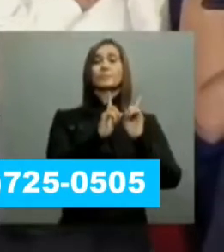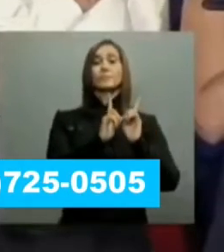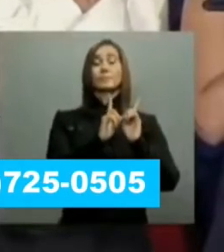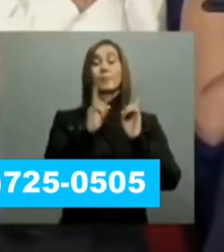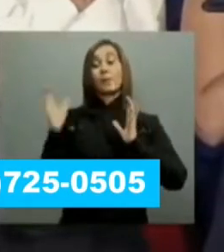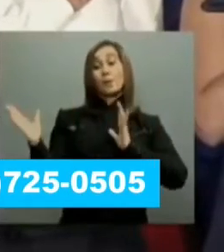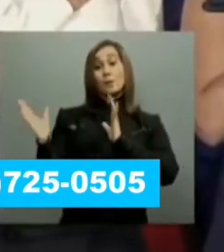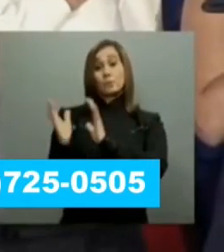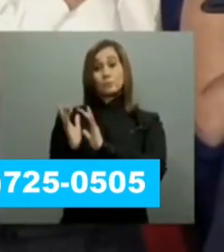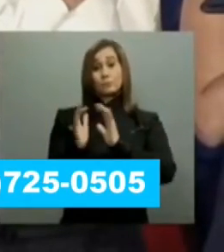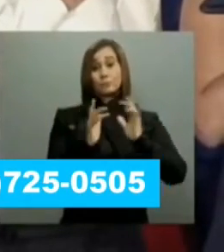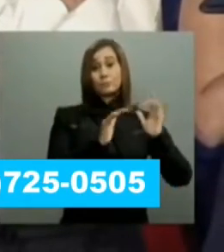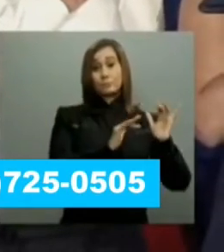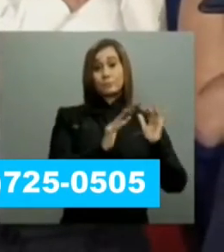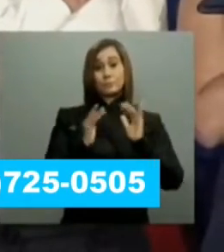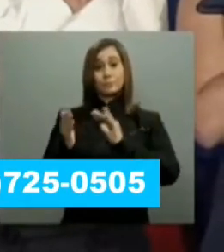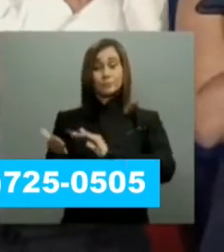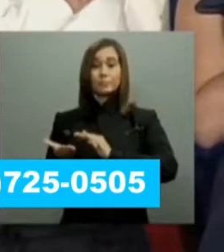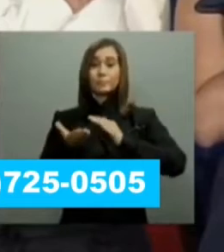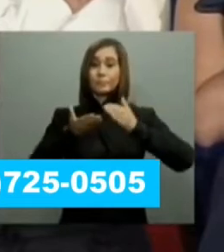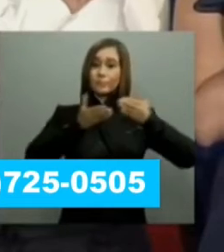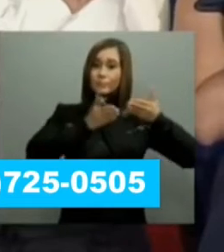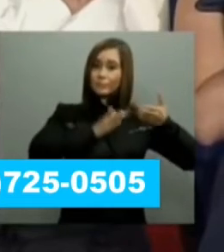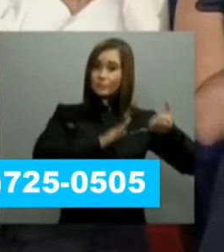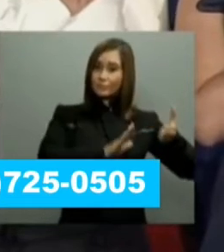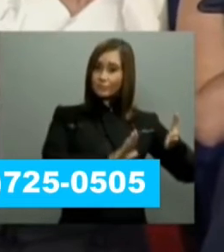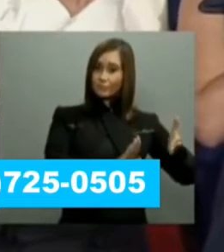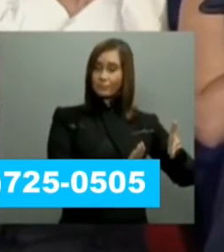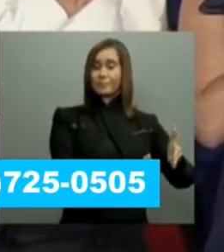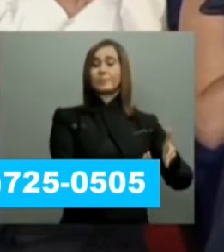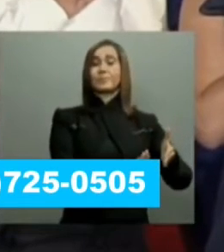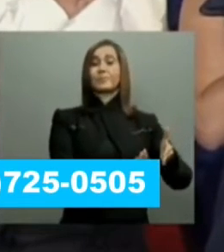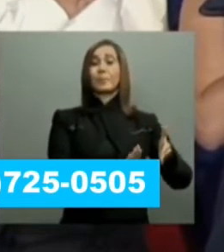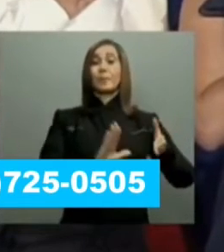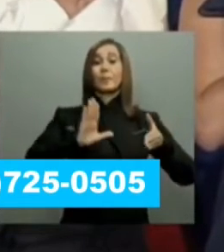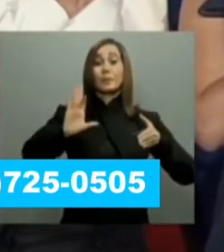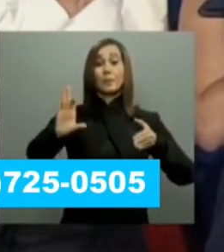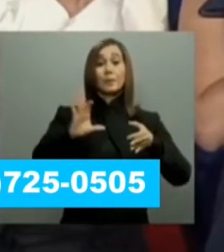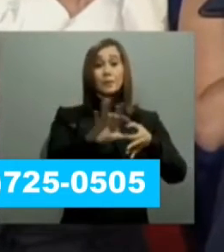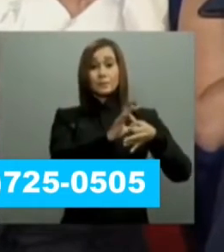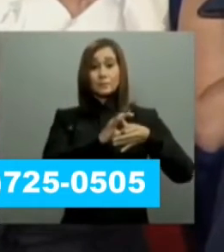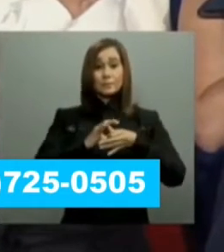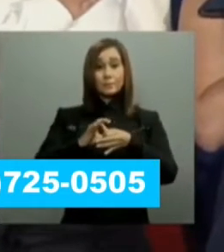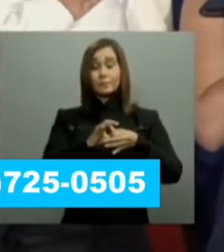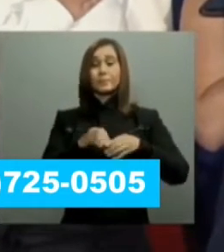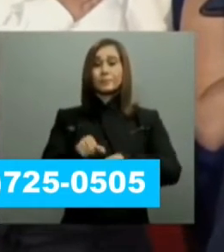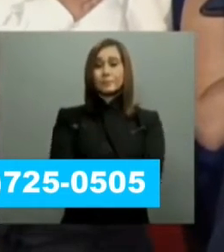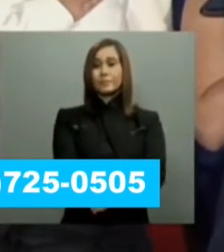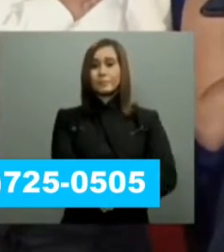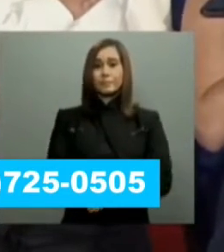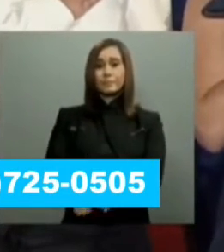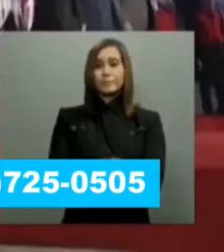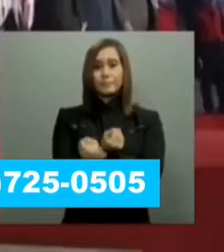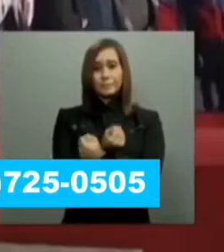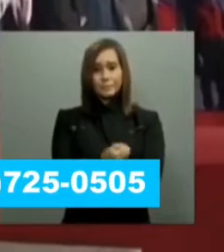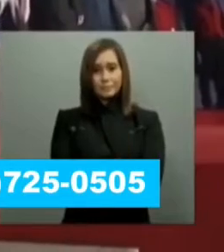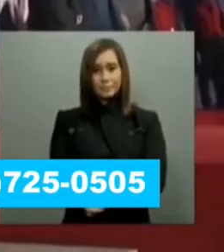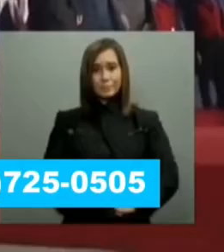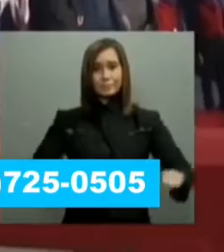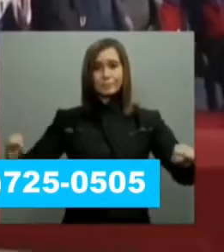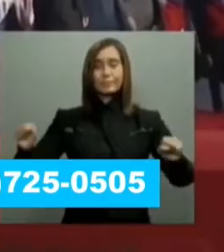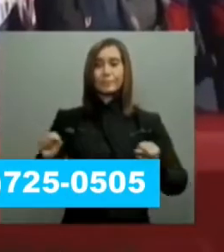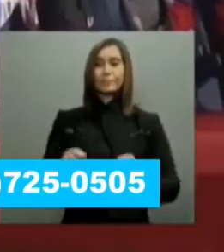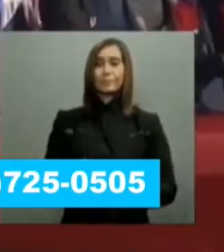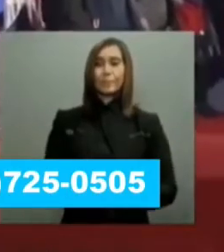de eso de que un año no es suficiente la cosa no se hace por arte de magia que como decía néstor todo lo que dejó el gobierno